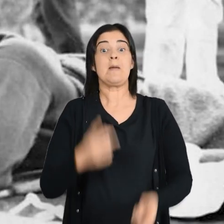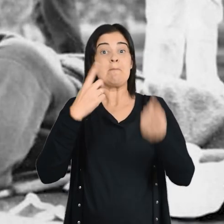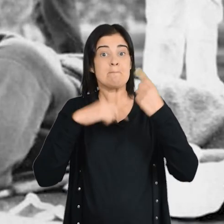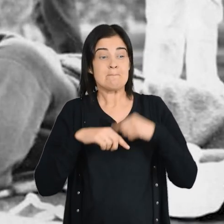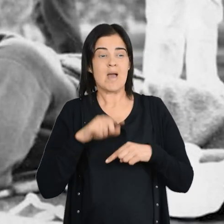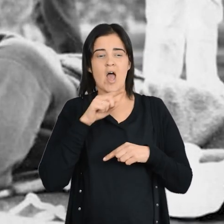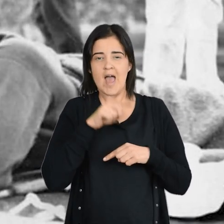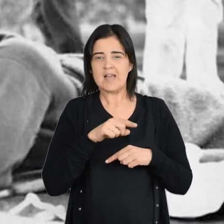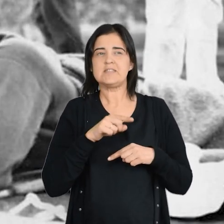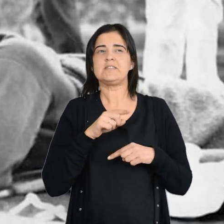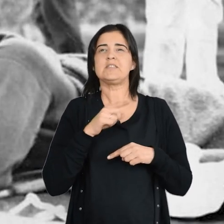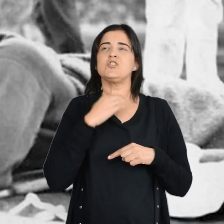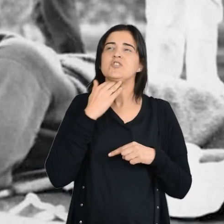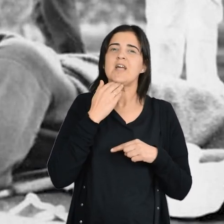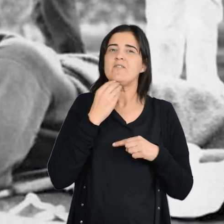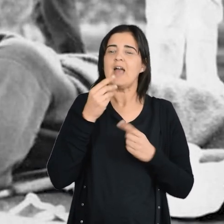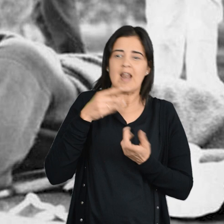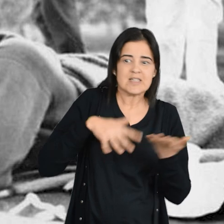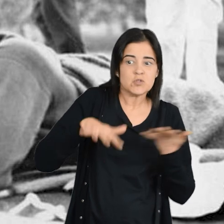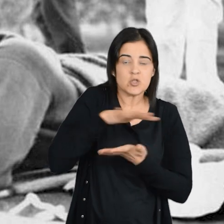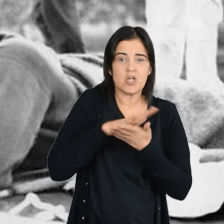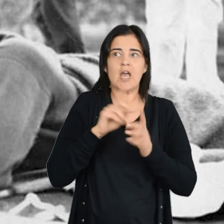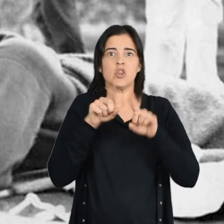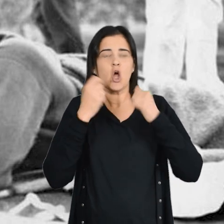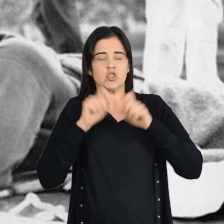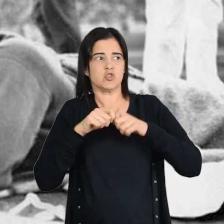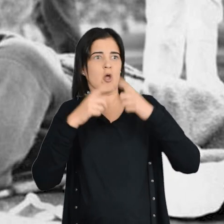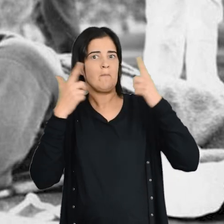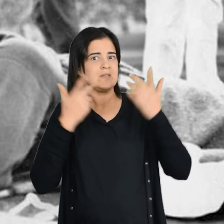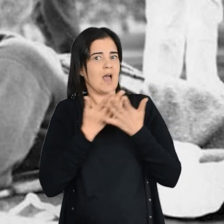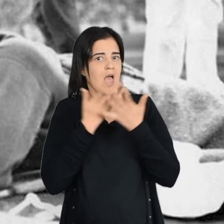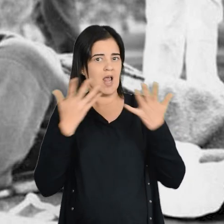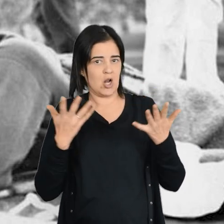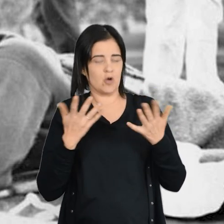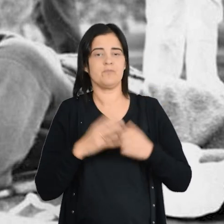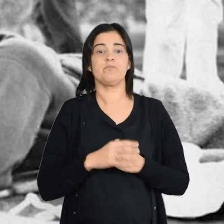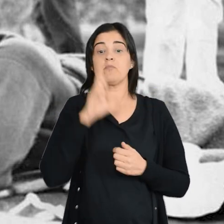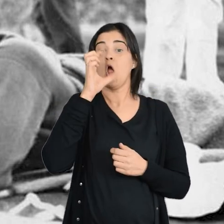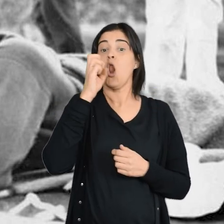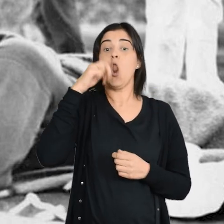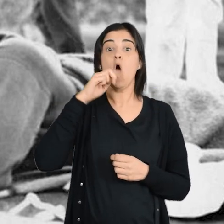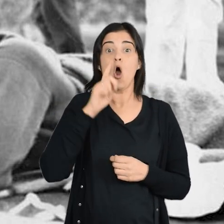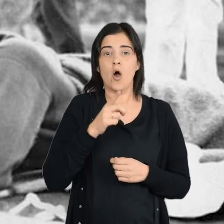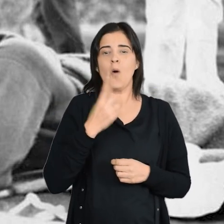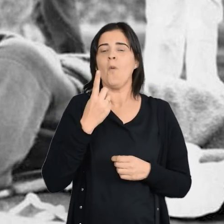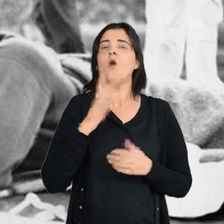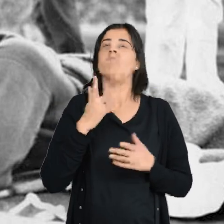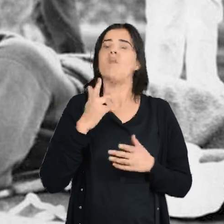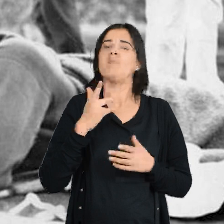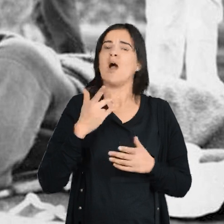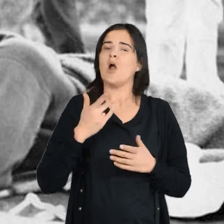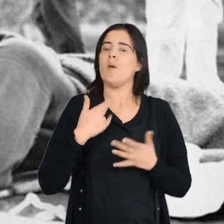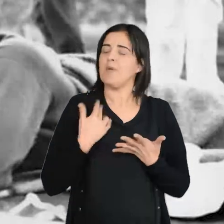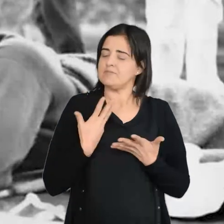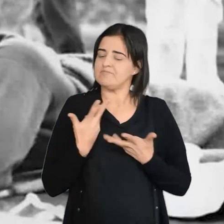Pero aquel régimen no contaba con algo que dejaría atónito el mundo entero long en un sorpresivo acto de